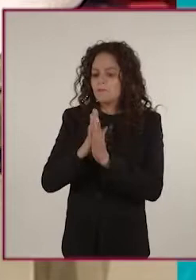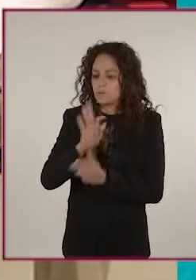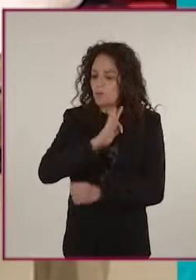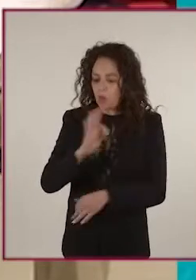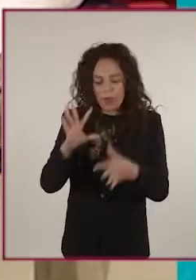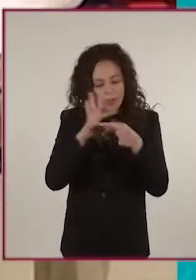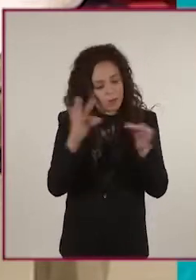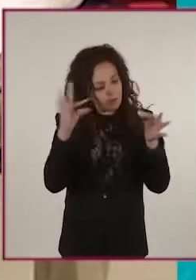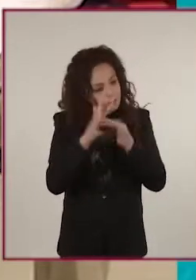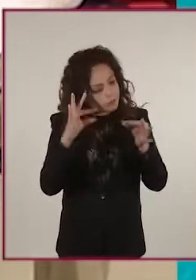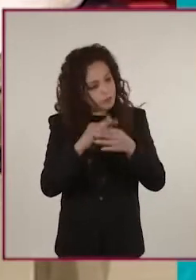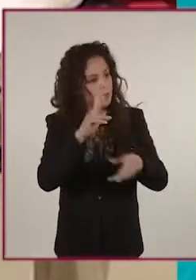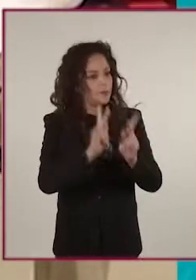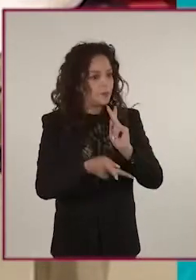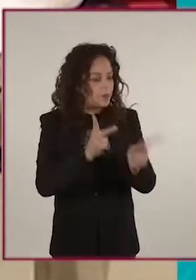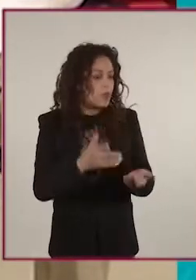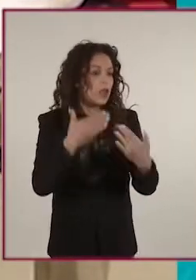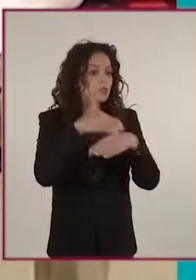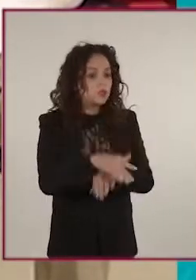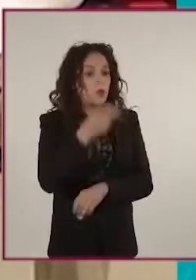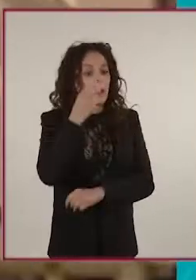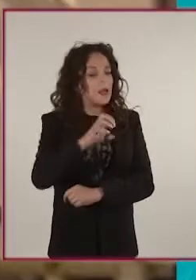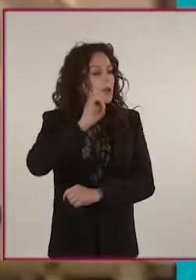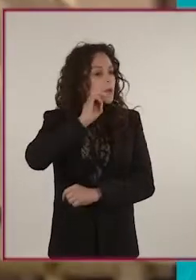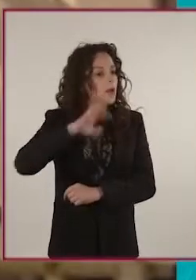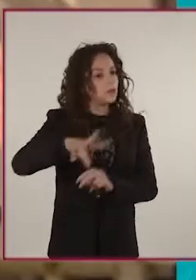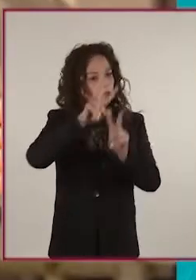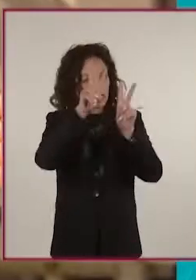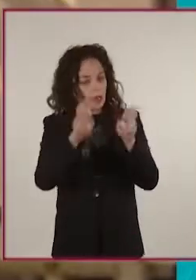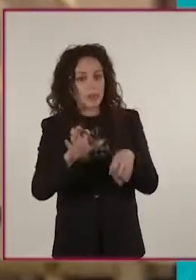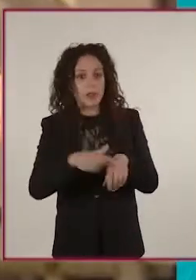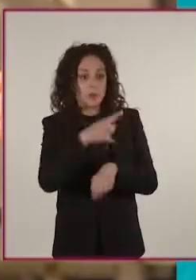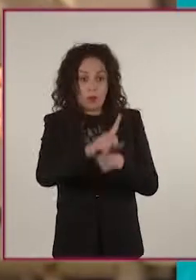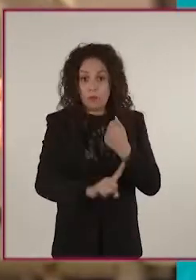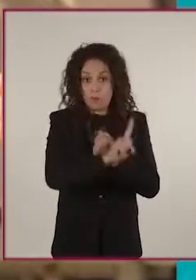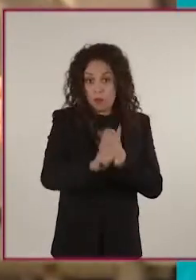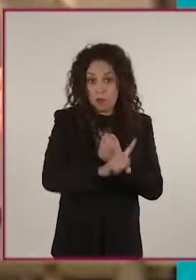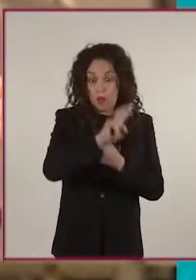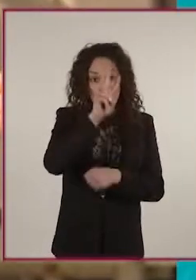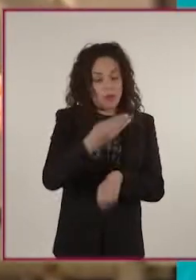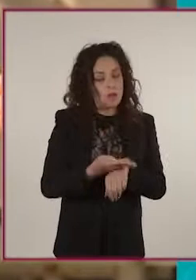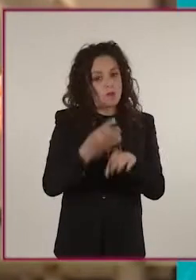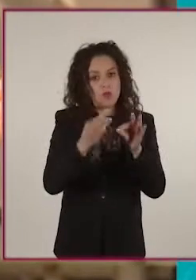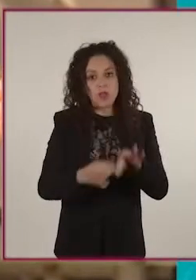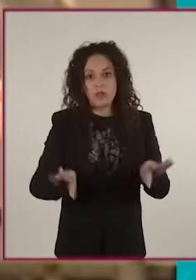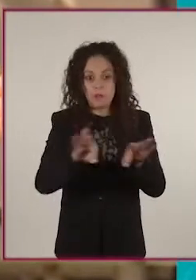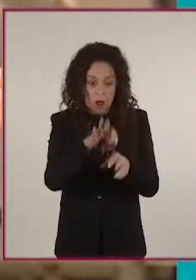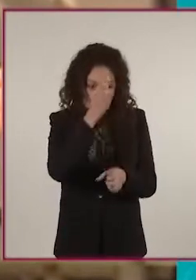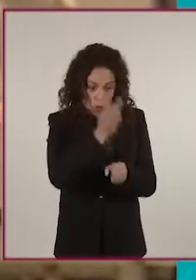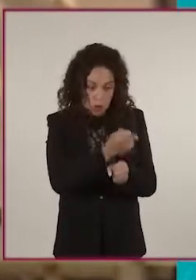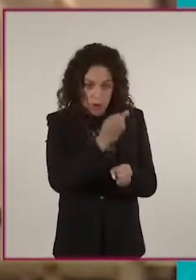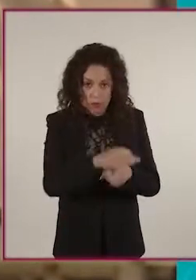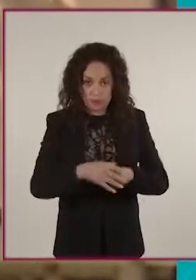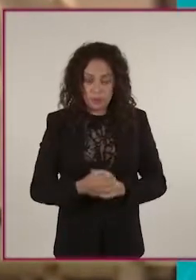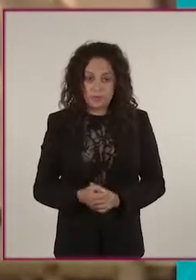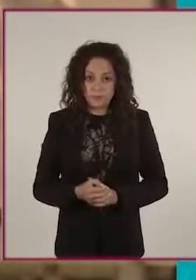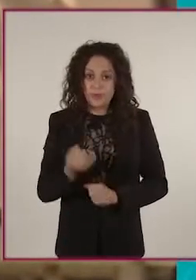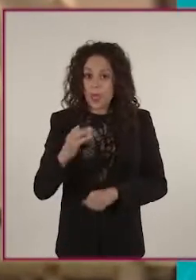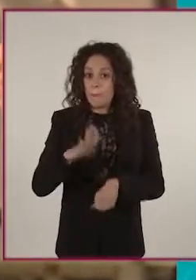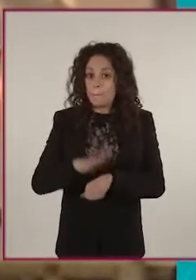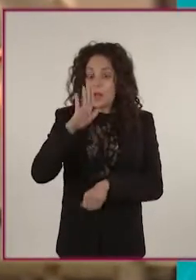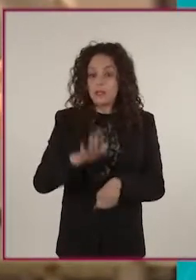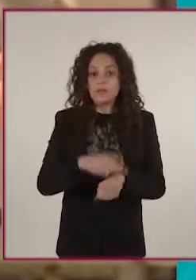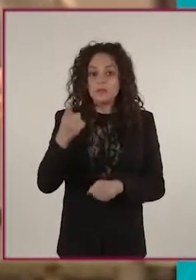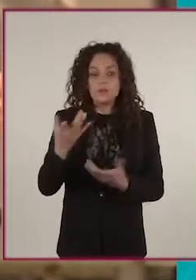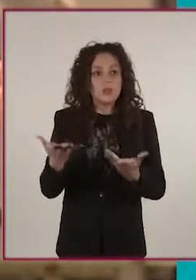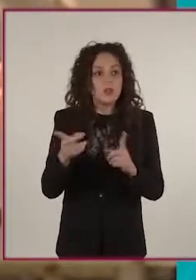a platicar acerca de la basura, que es un problema muy importante actualmente, sobre todo porque ya no